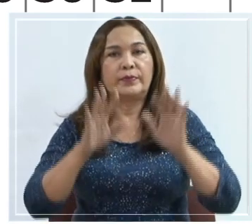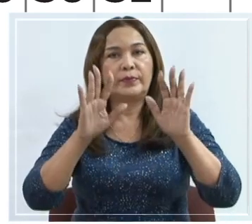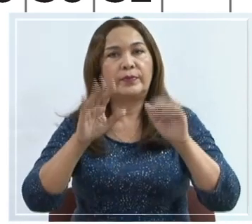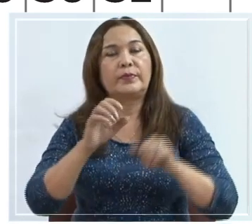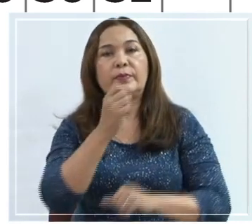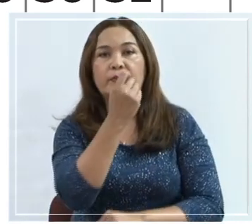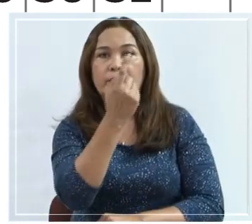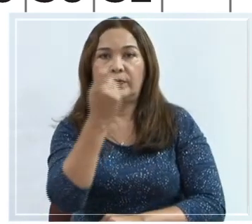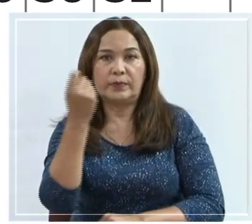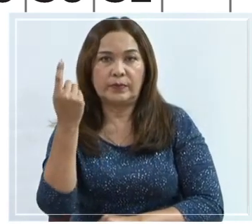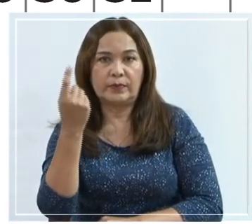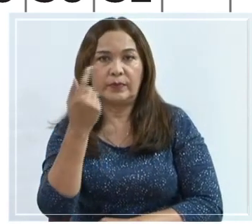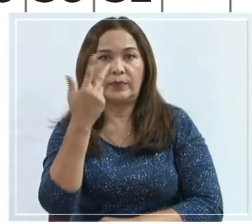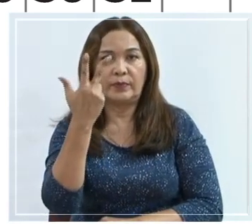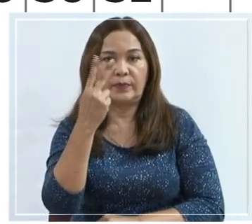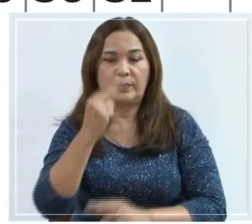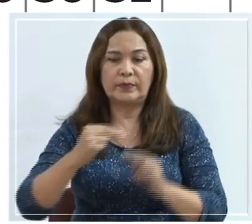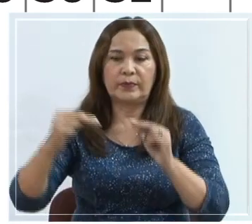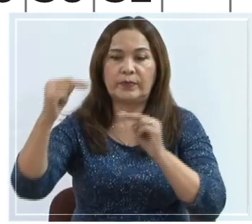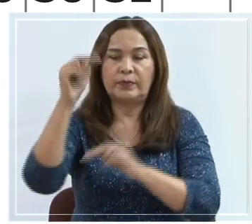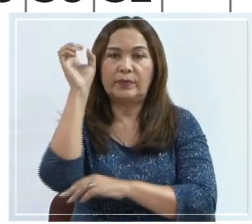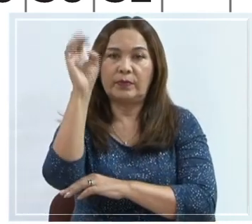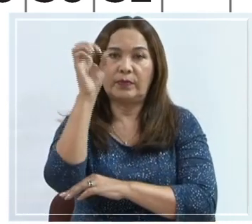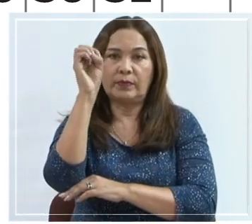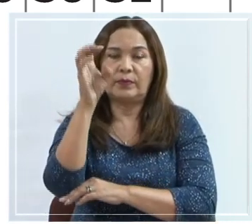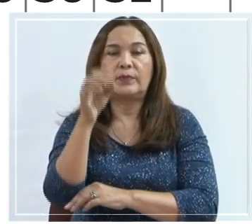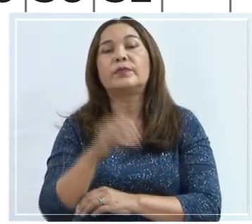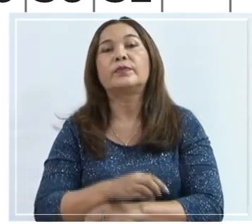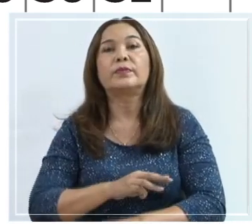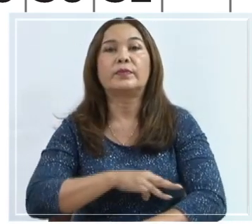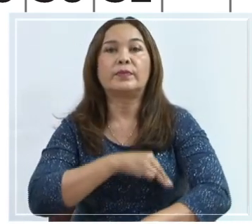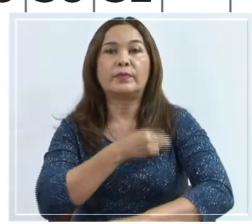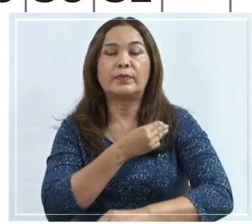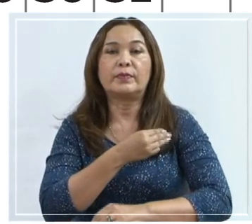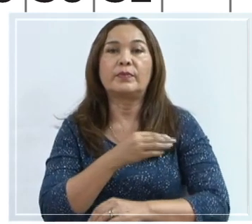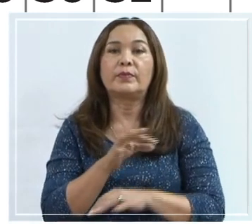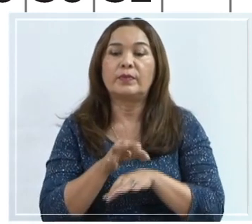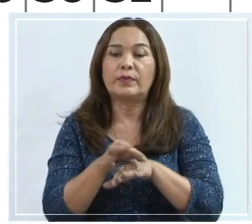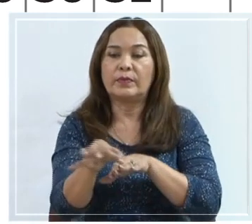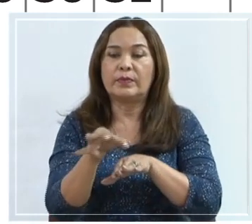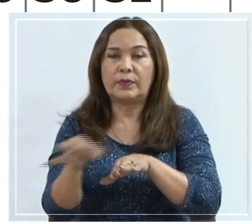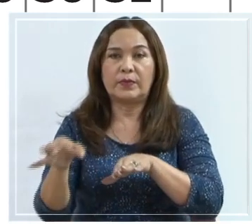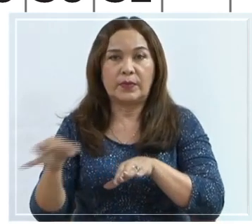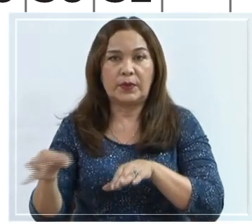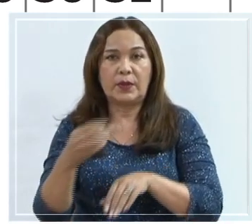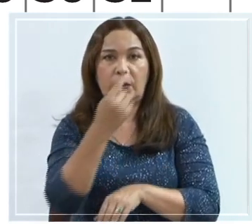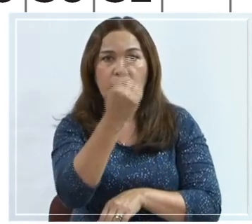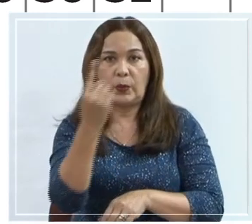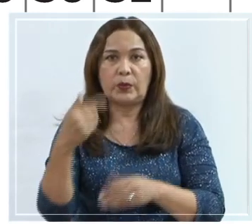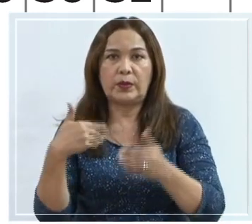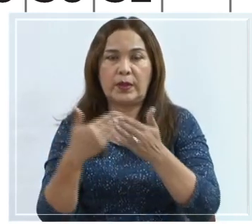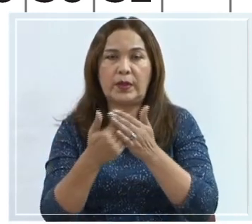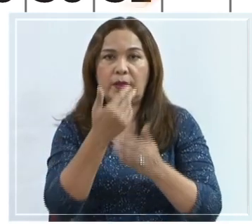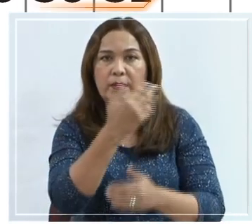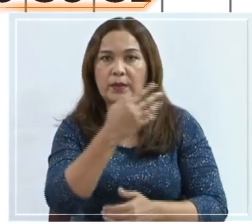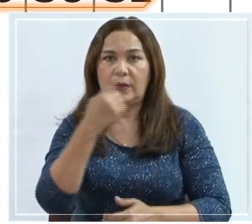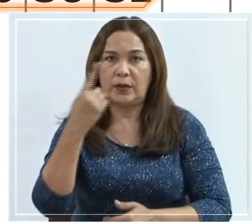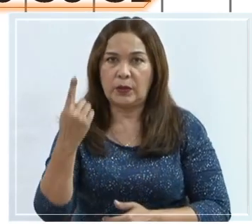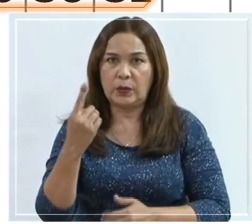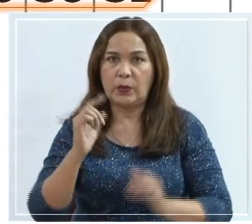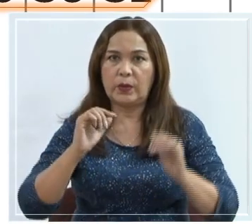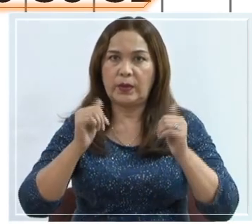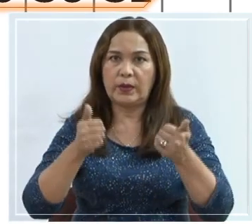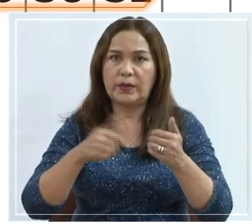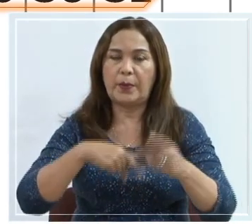10 y 11 3er nivel del congreso pedagógico municipal del 11 al 31